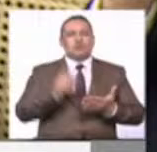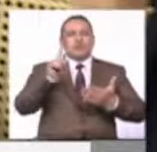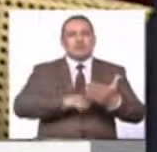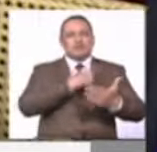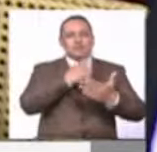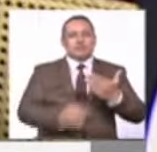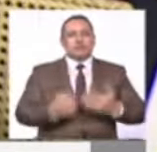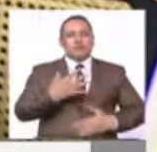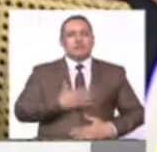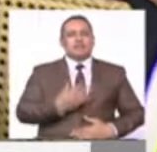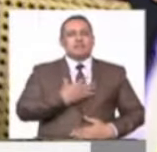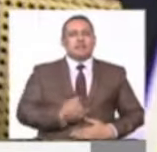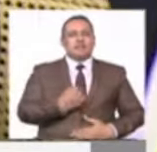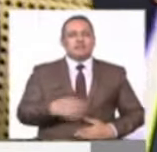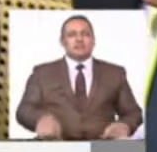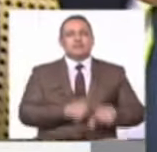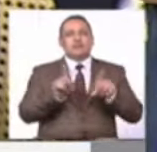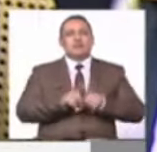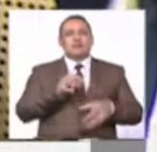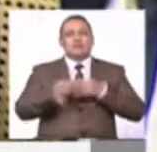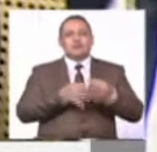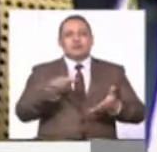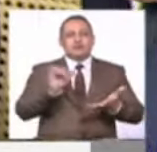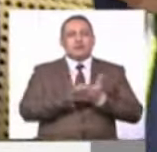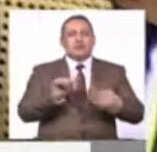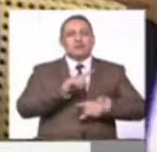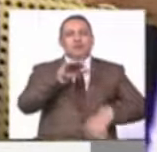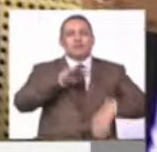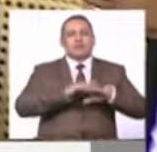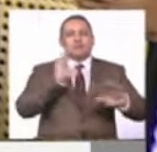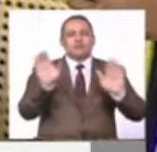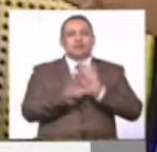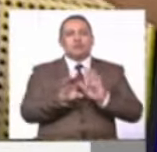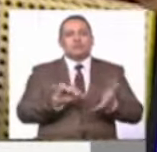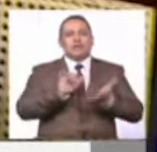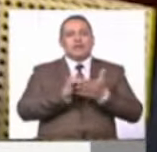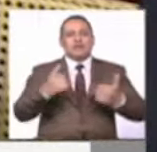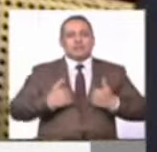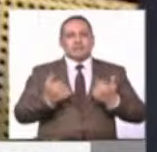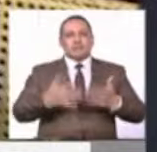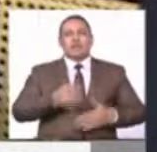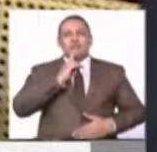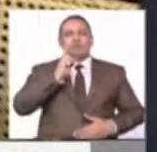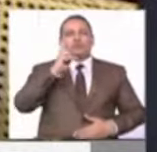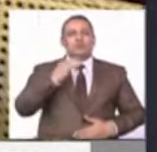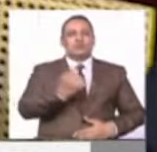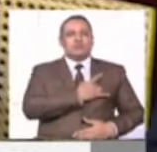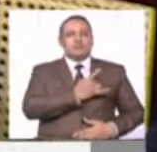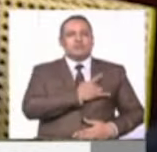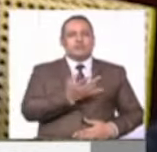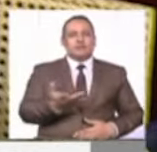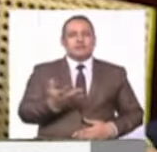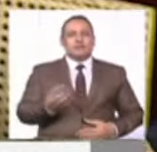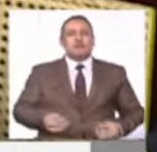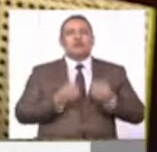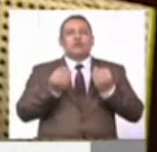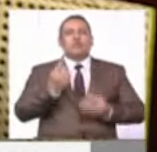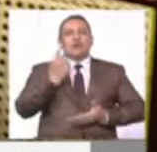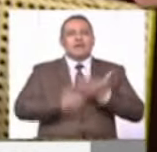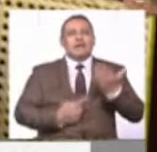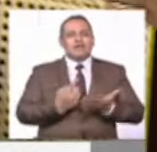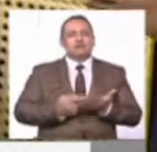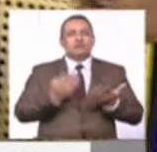edad y dijo que no hay límite para ejercer la docencia Universitaria y en qué